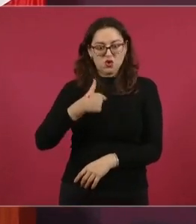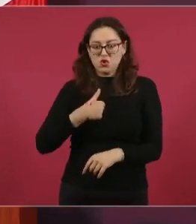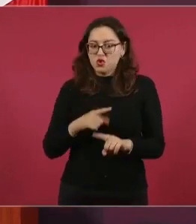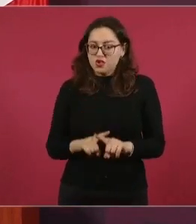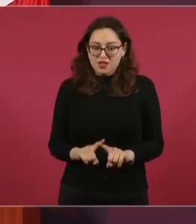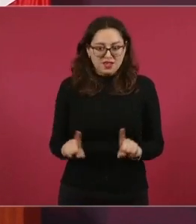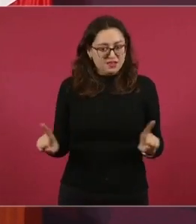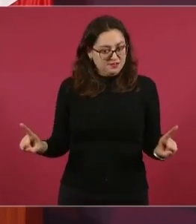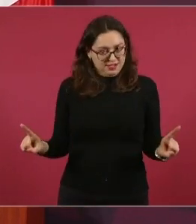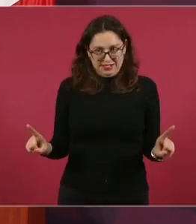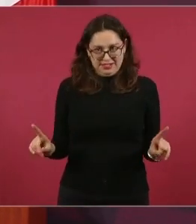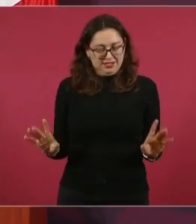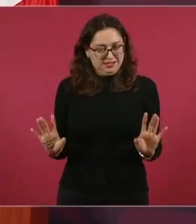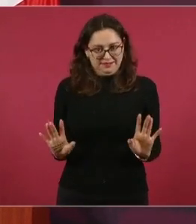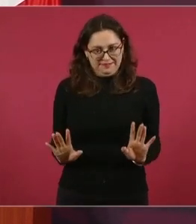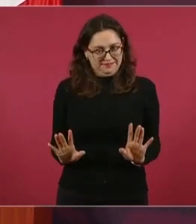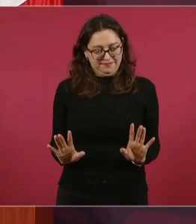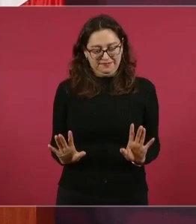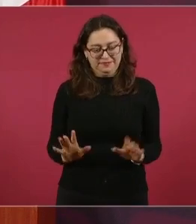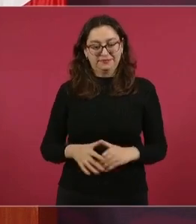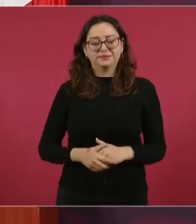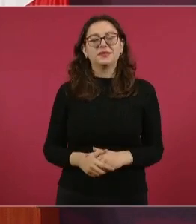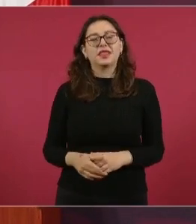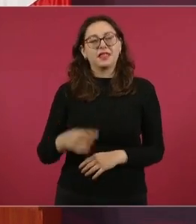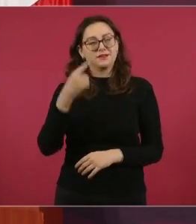hay una muy buena anécdota que se las voy